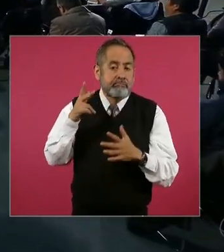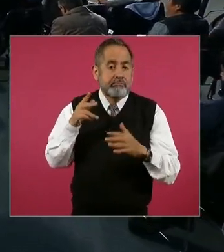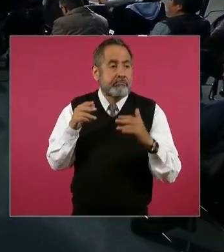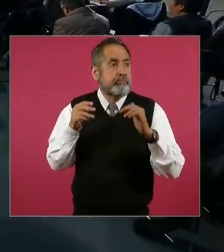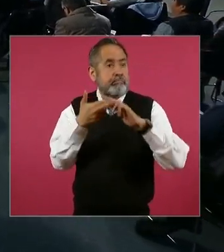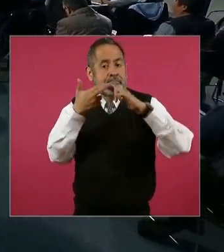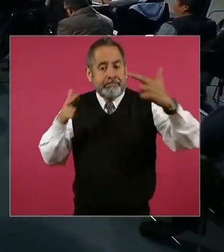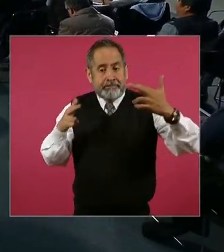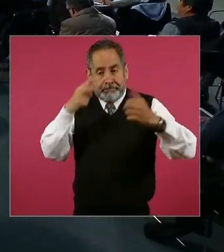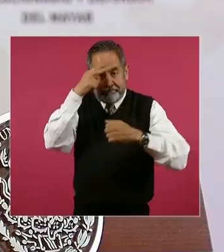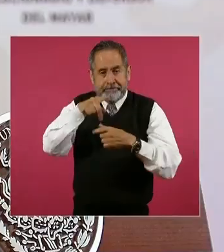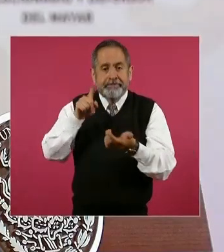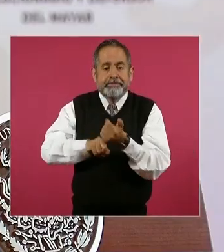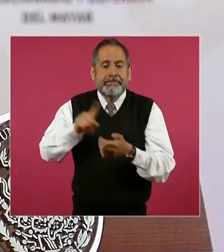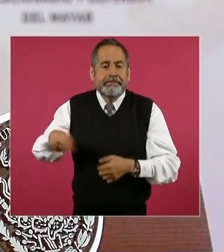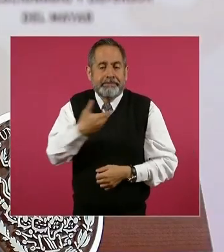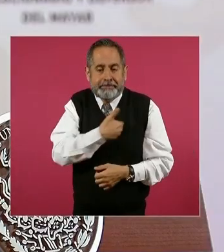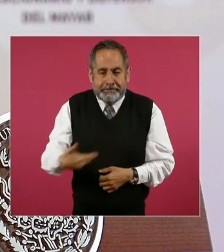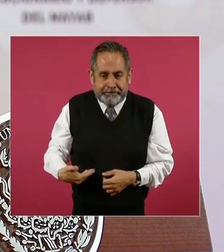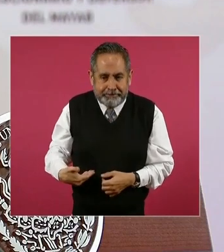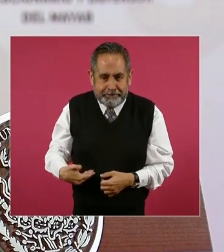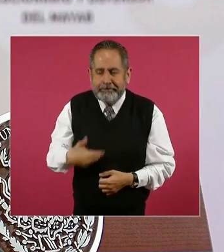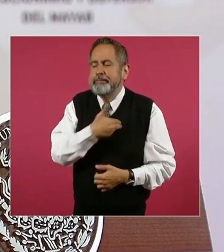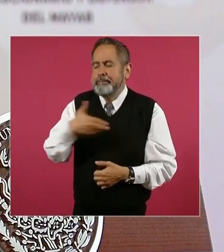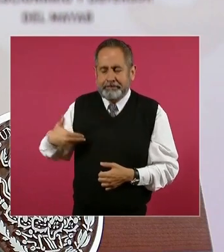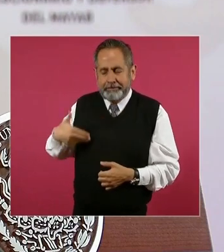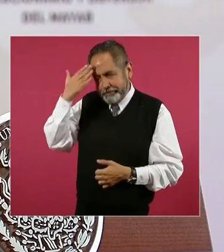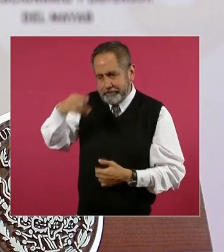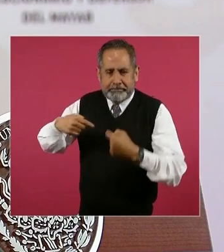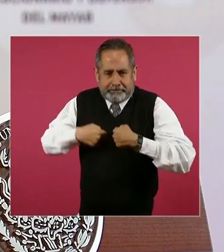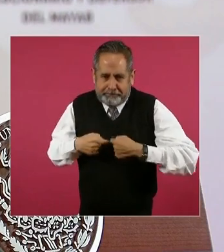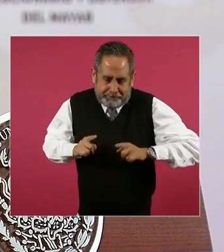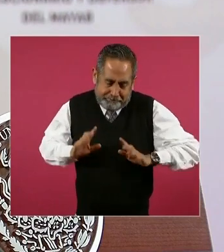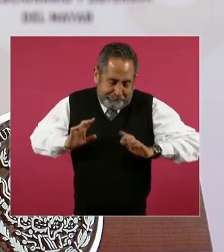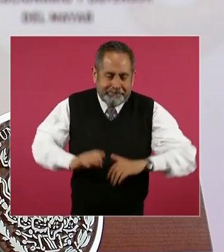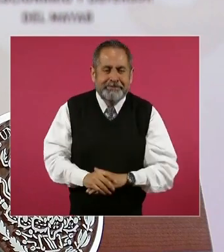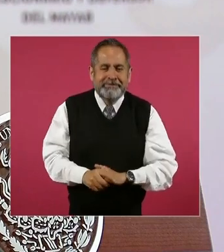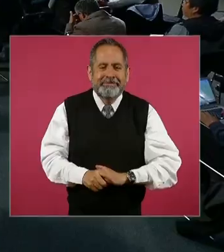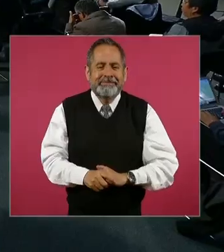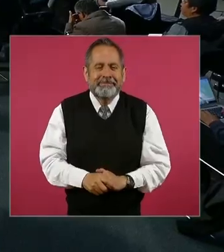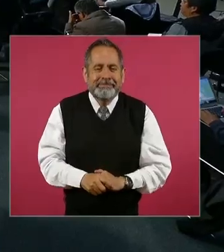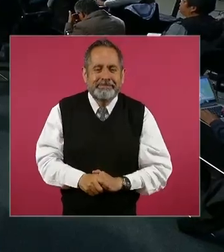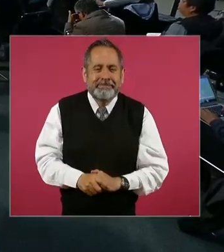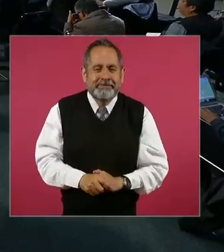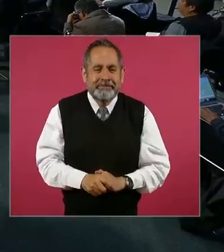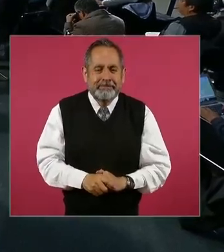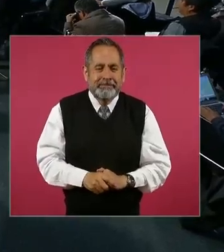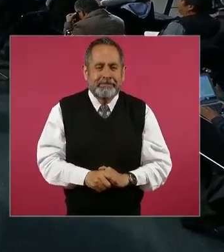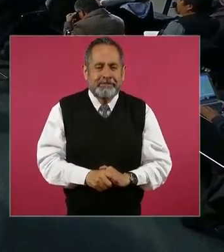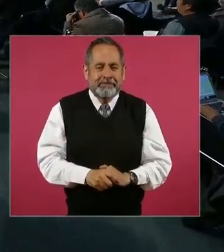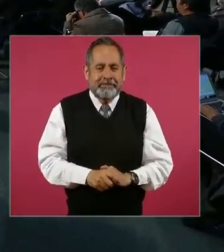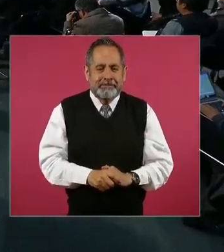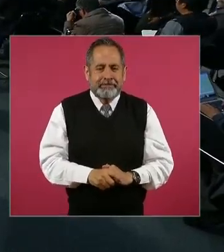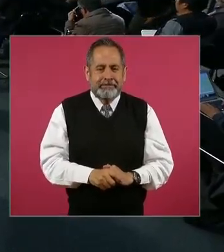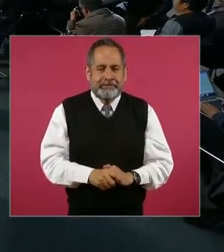en México es el presidente de la república a